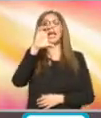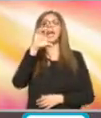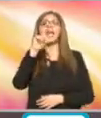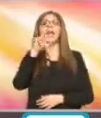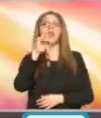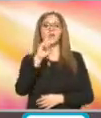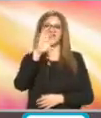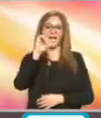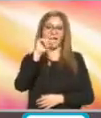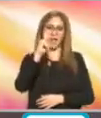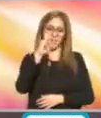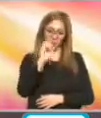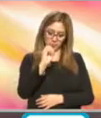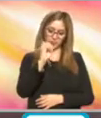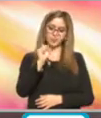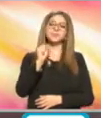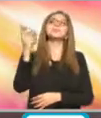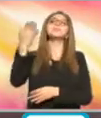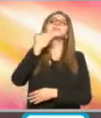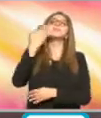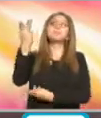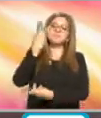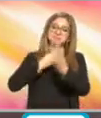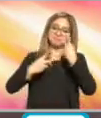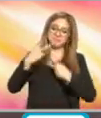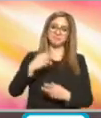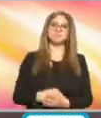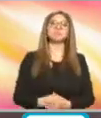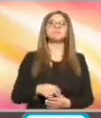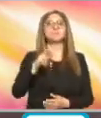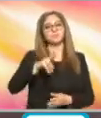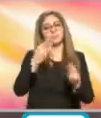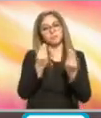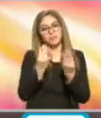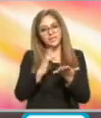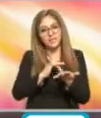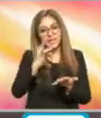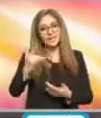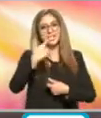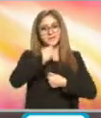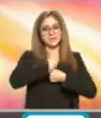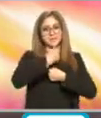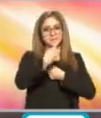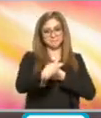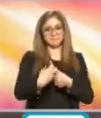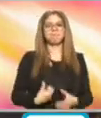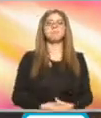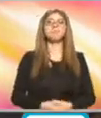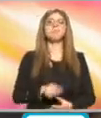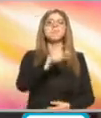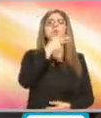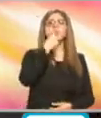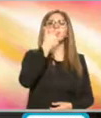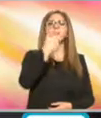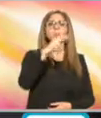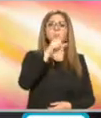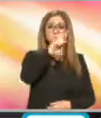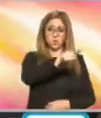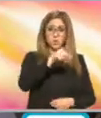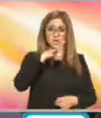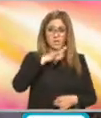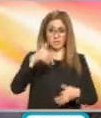tenerlos! Muchas gracias. Sí, es un enorme placer. Muchísimas gracias por la invitación. Gustavo, entonces estarán en el